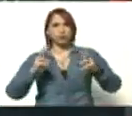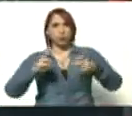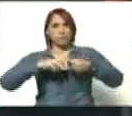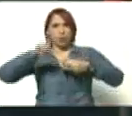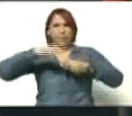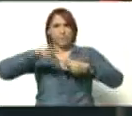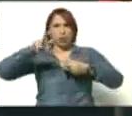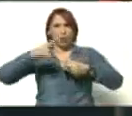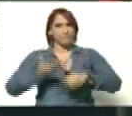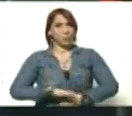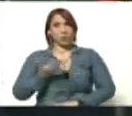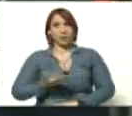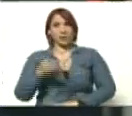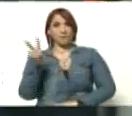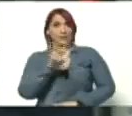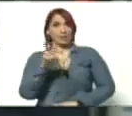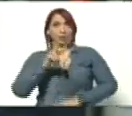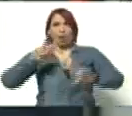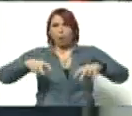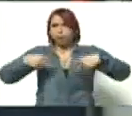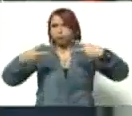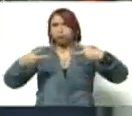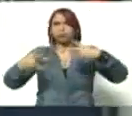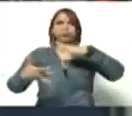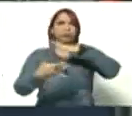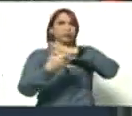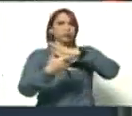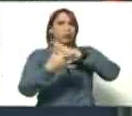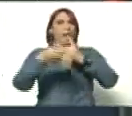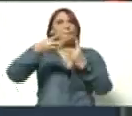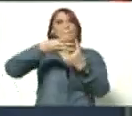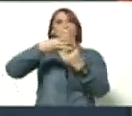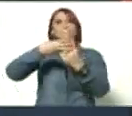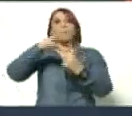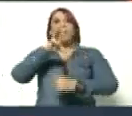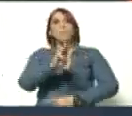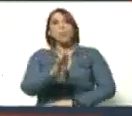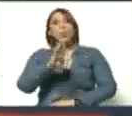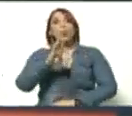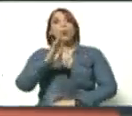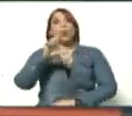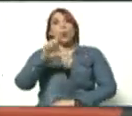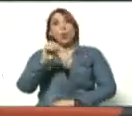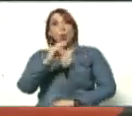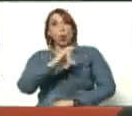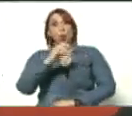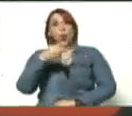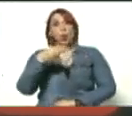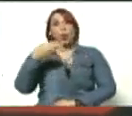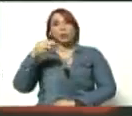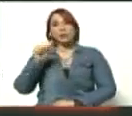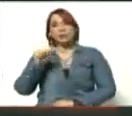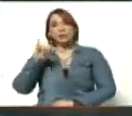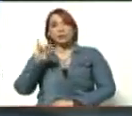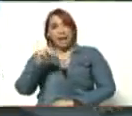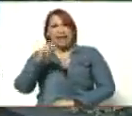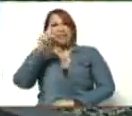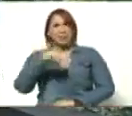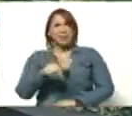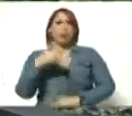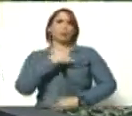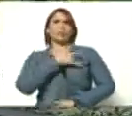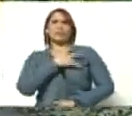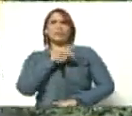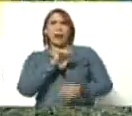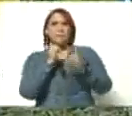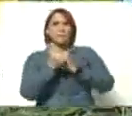muy importante. Venezuela, la vanguardia, la tecnología blockchain. Aquí estamos en la Universidad Popular del Ambiente Fruto Vivas. Estamos en la